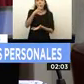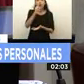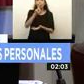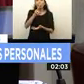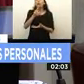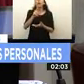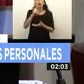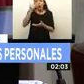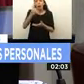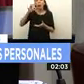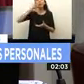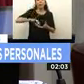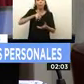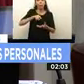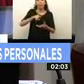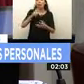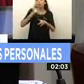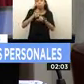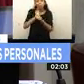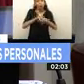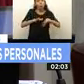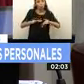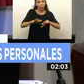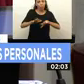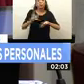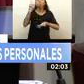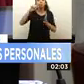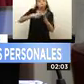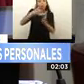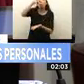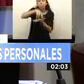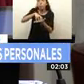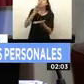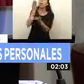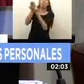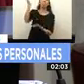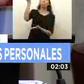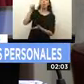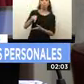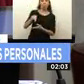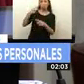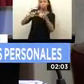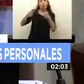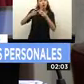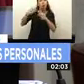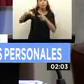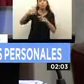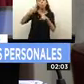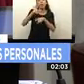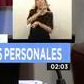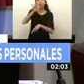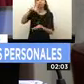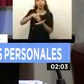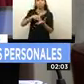problema es que contrajo deuda a través de obligaciones negociables por 500 millones de